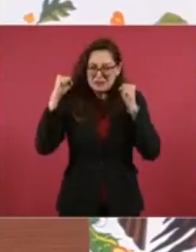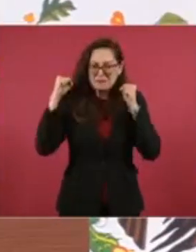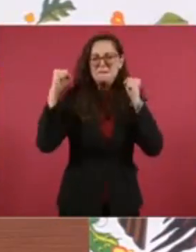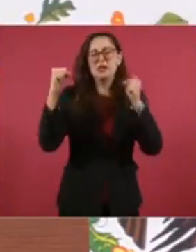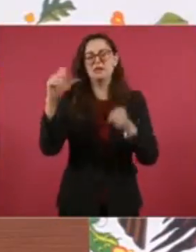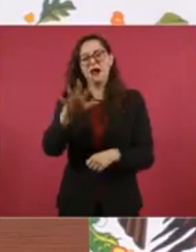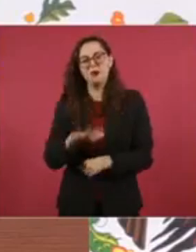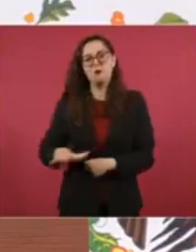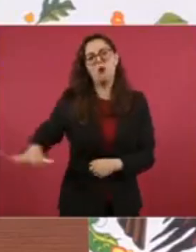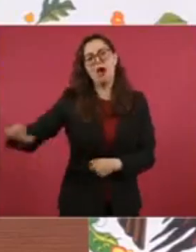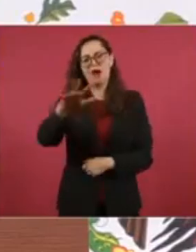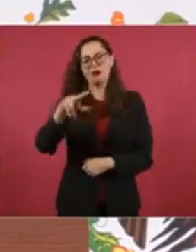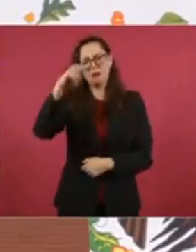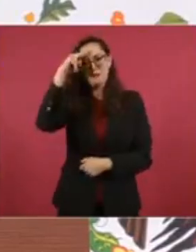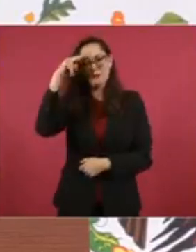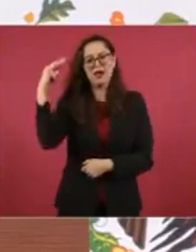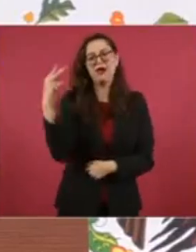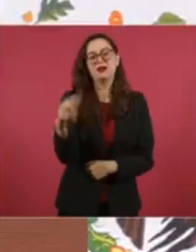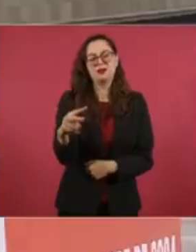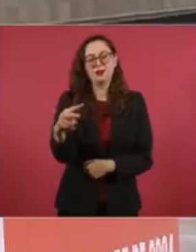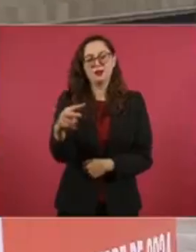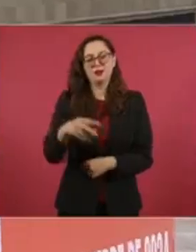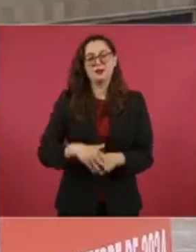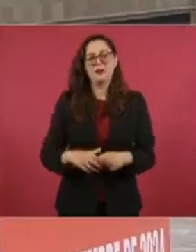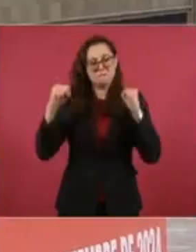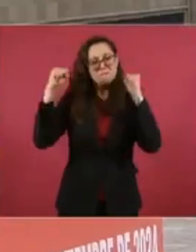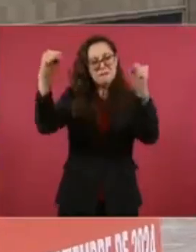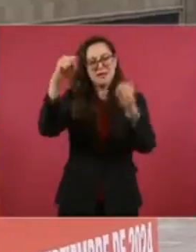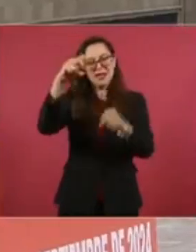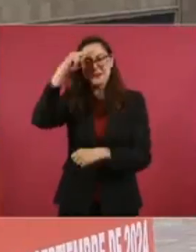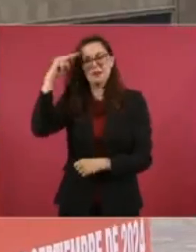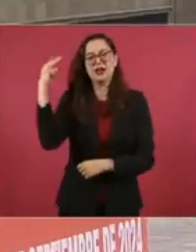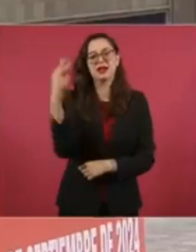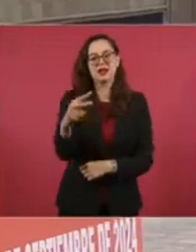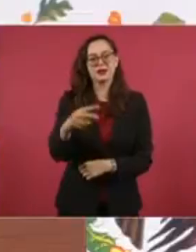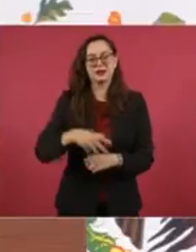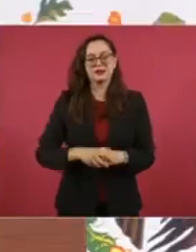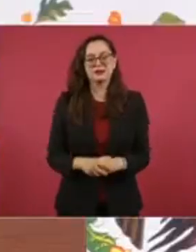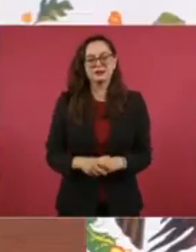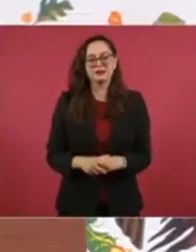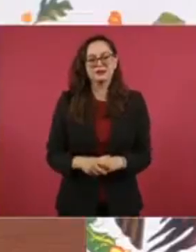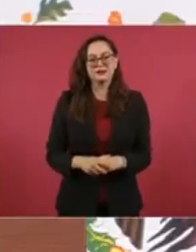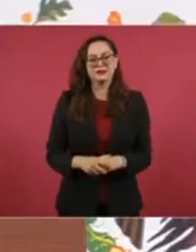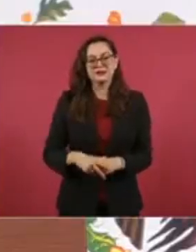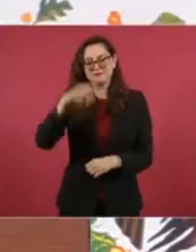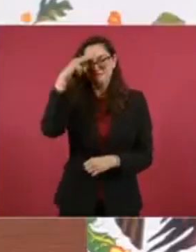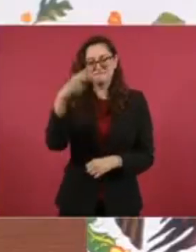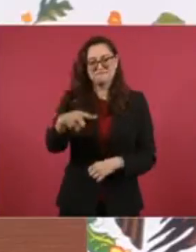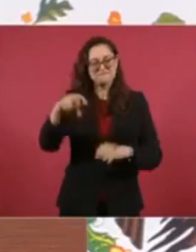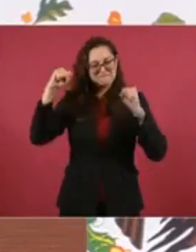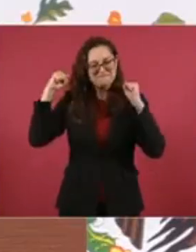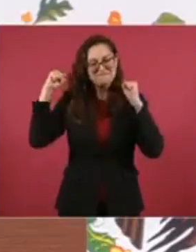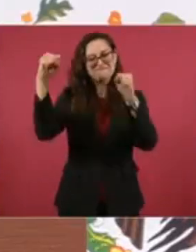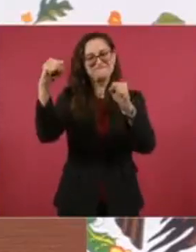pueblo de México lesado Hugo Sandoval Alcaraz para RTG noticias Viva México